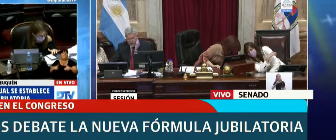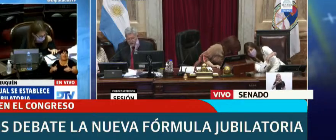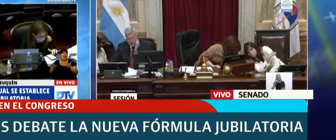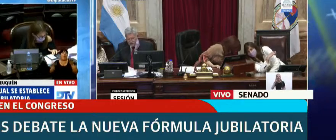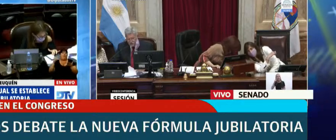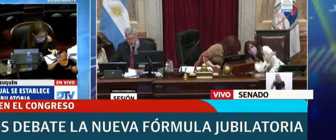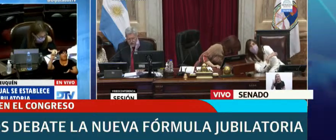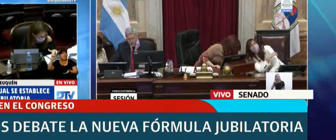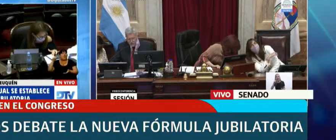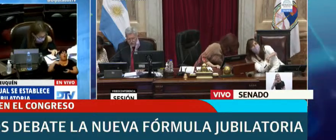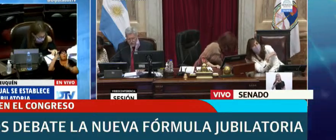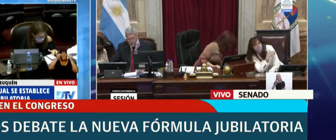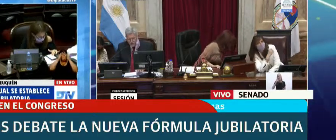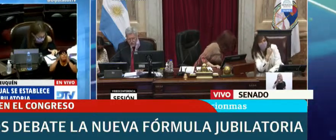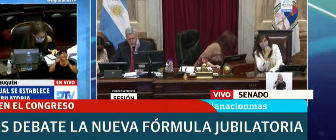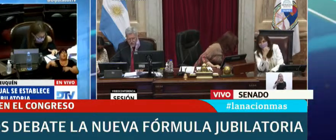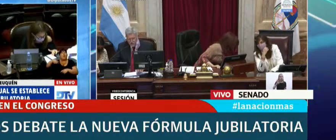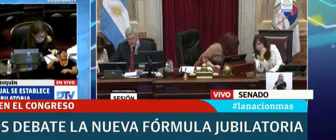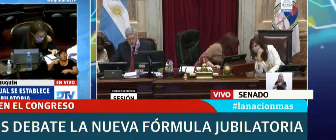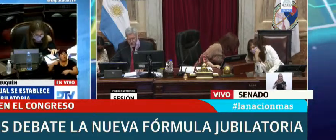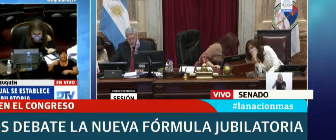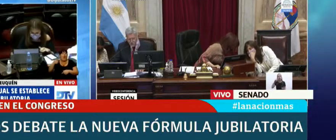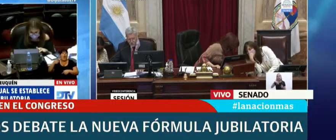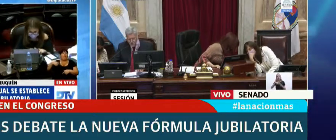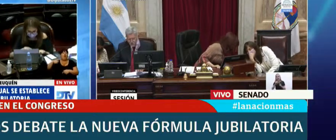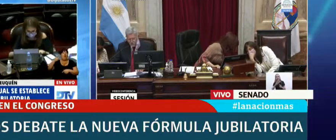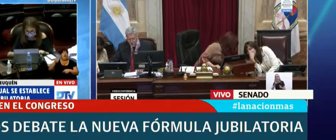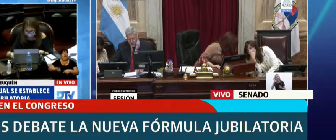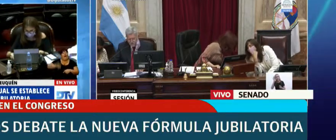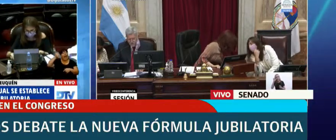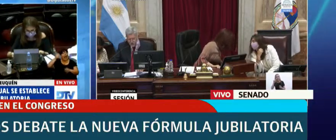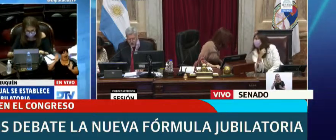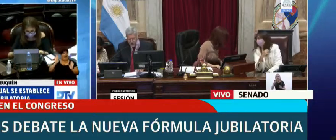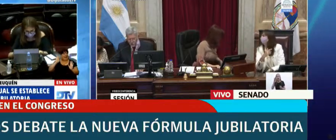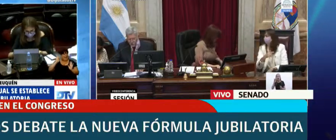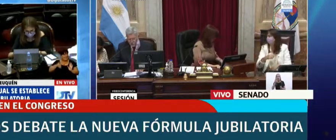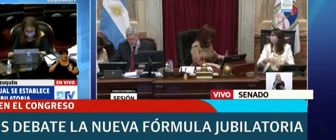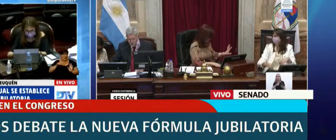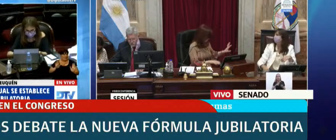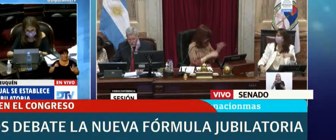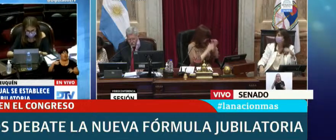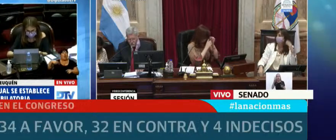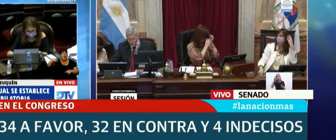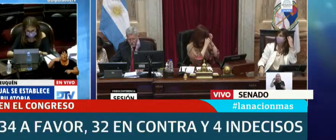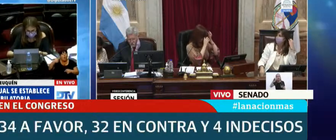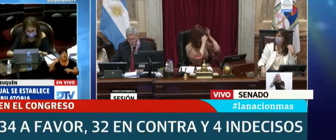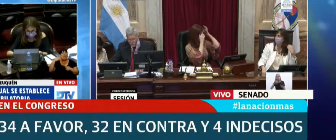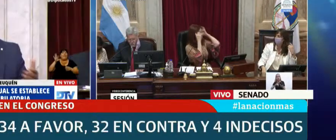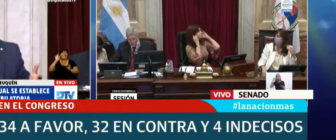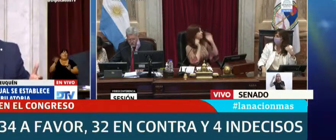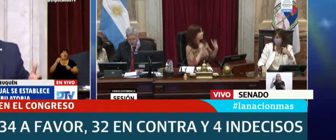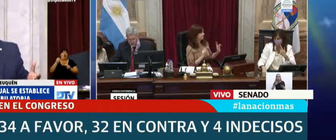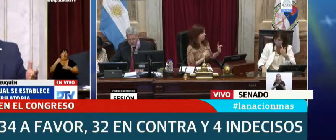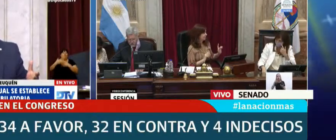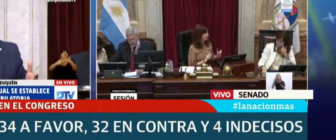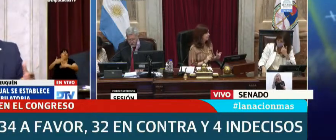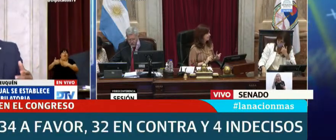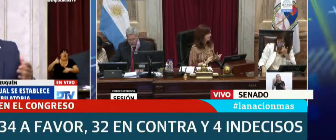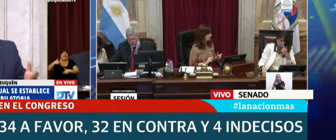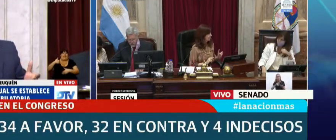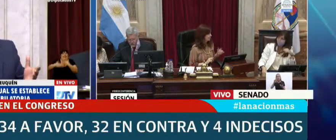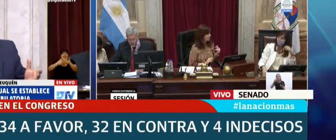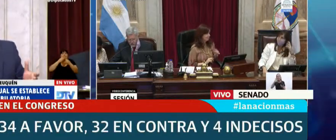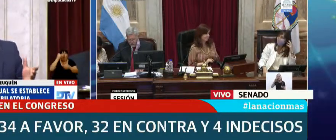hay más o menos 34 donde los dos ausentes cuatro indecisos tendrían que irse la mayoría de los indecisos para los celestes